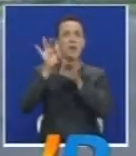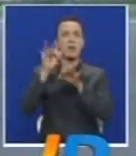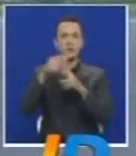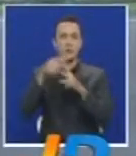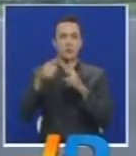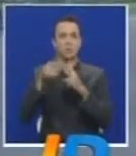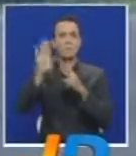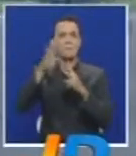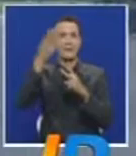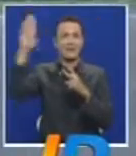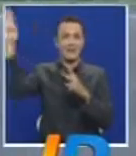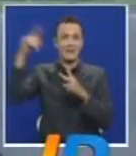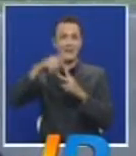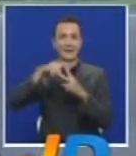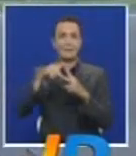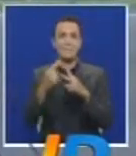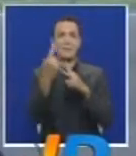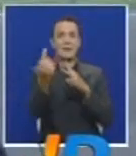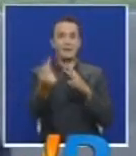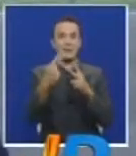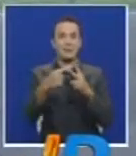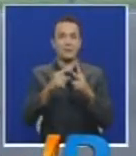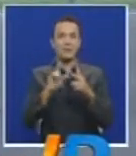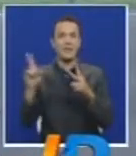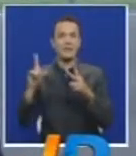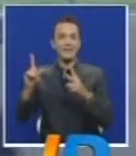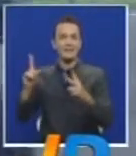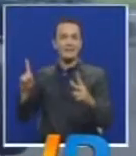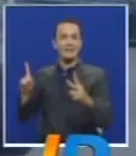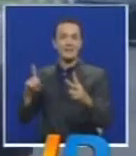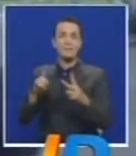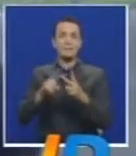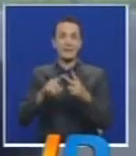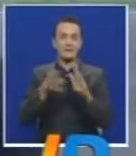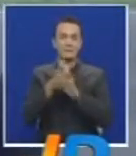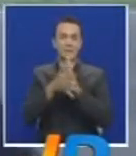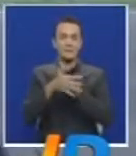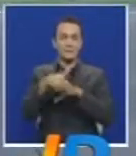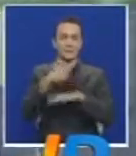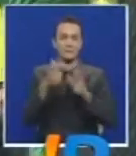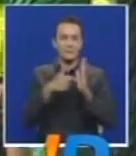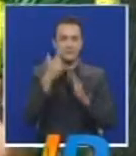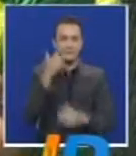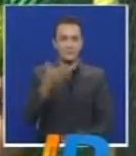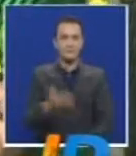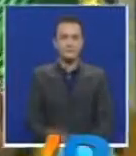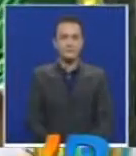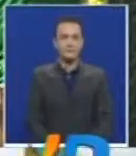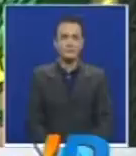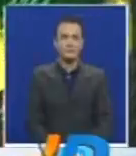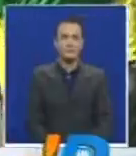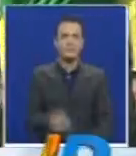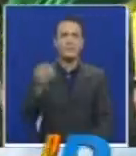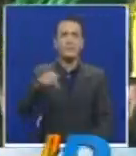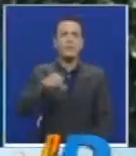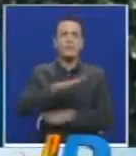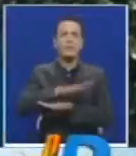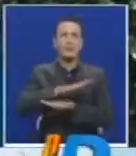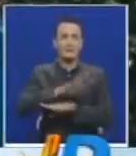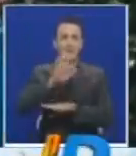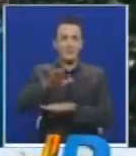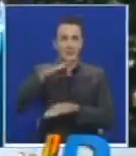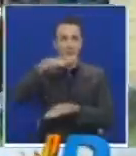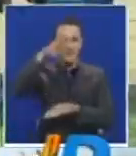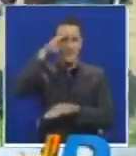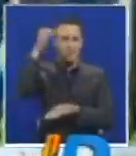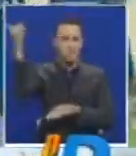un delantero y un lateral izquierdo. Aquí en el bloque deportivo de Más Pacífico, vamos a la crónica. Hoy en el Atanasio Girardot, el